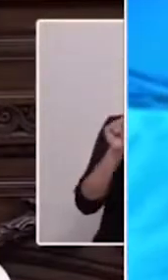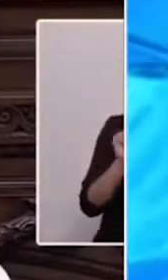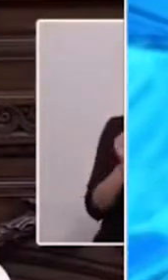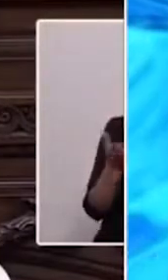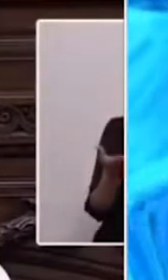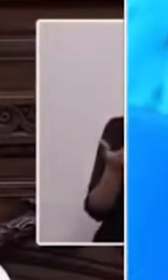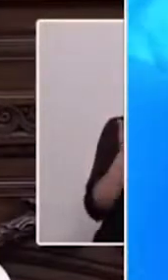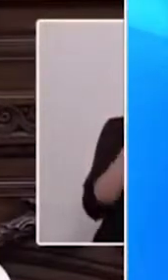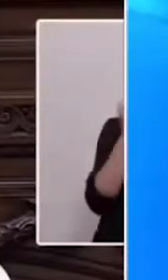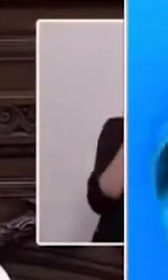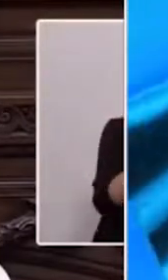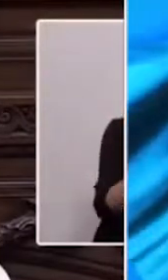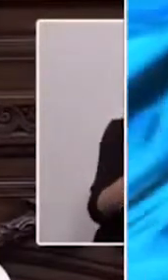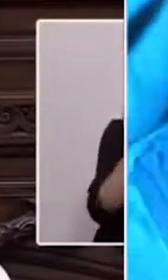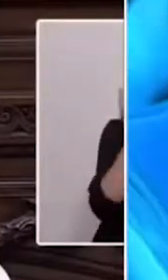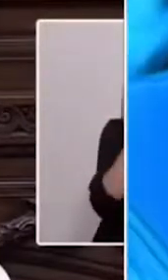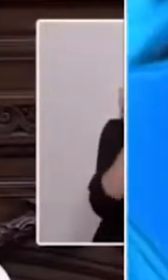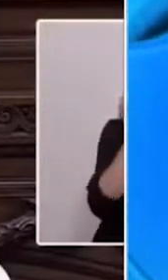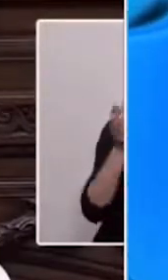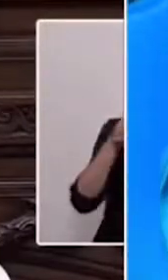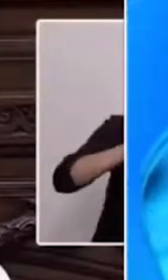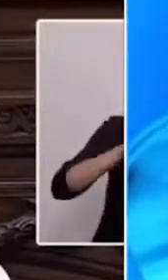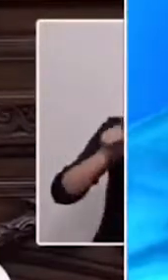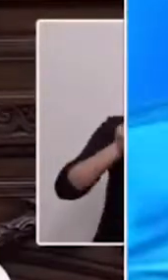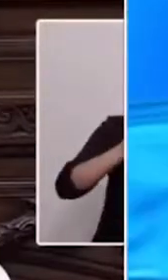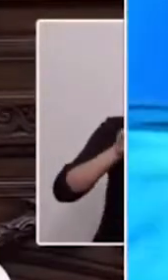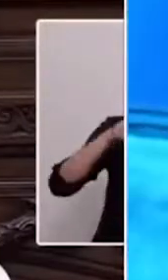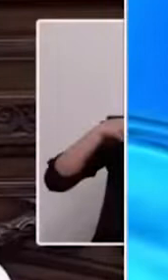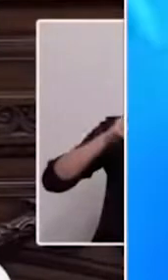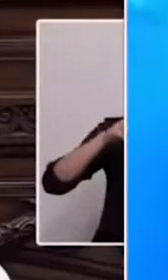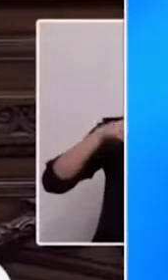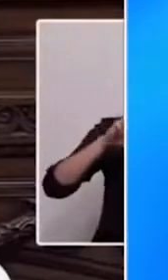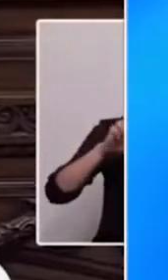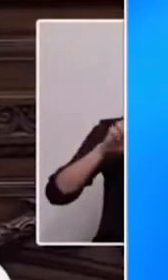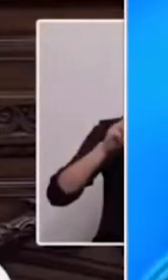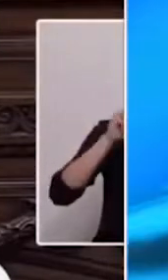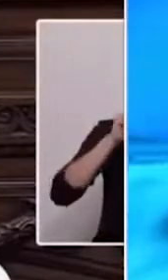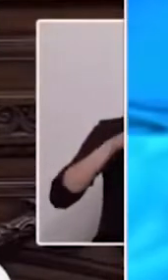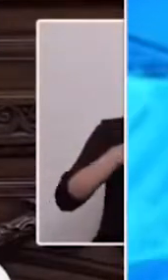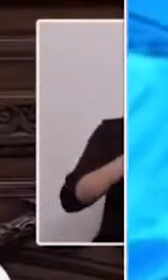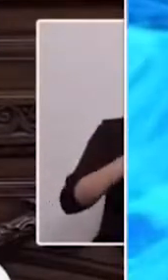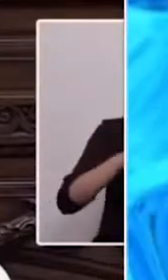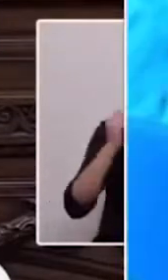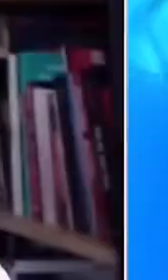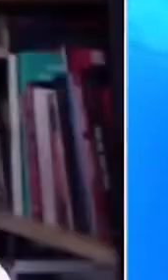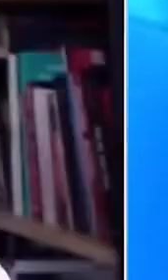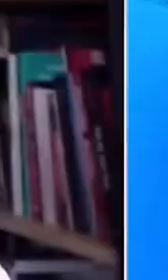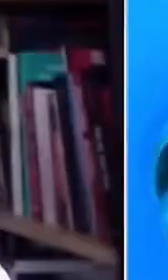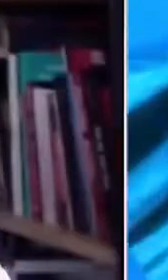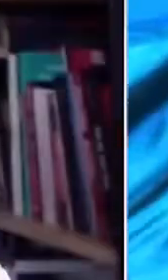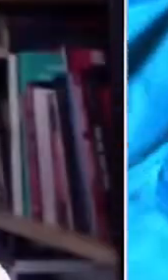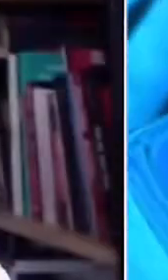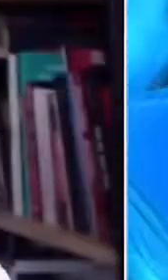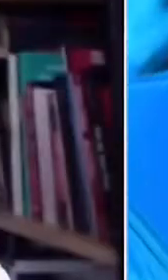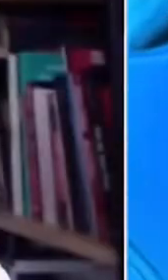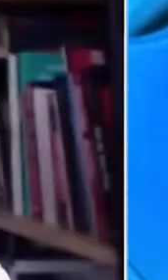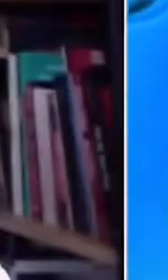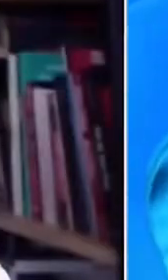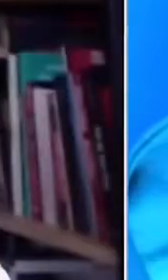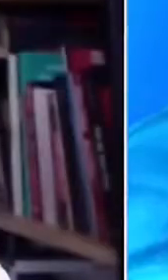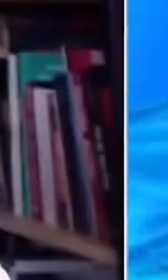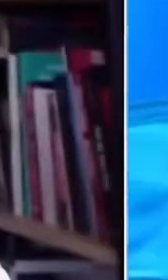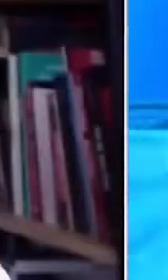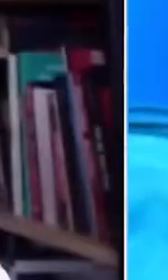para quedarse. Hace algunos días se entregó el texto, ¿no? El texto que ustedes trabajaron durante un año, y ya lo decía Ignacio, no estuvo